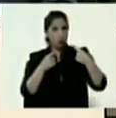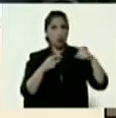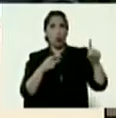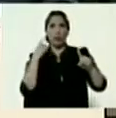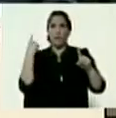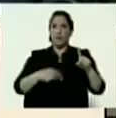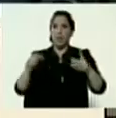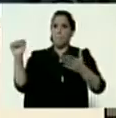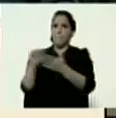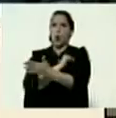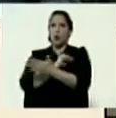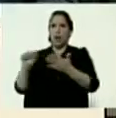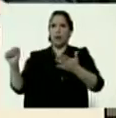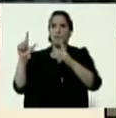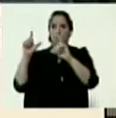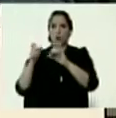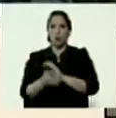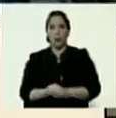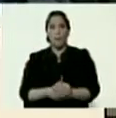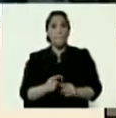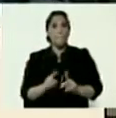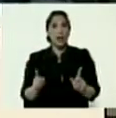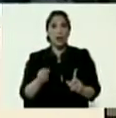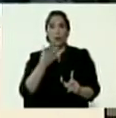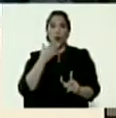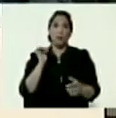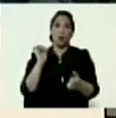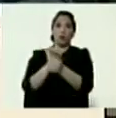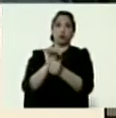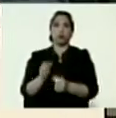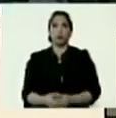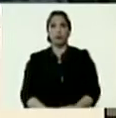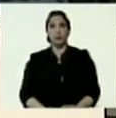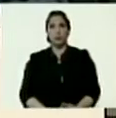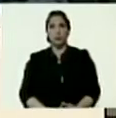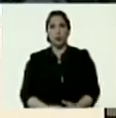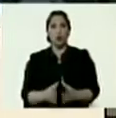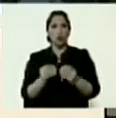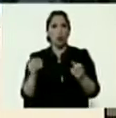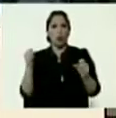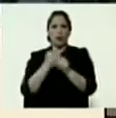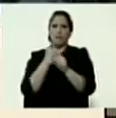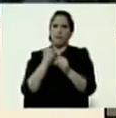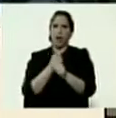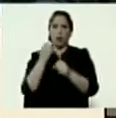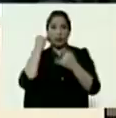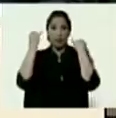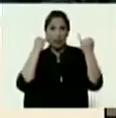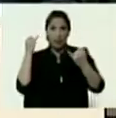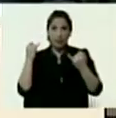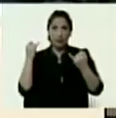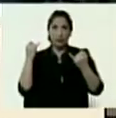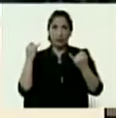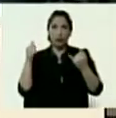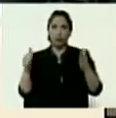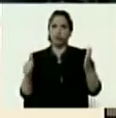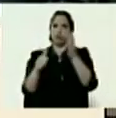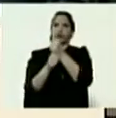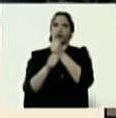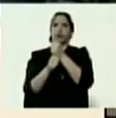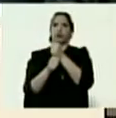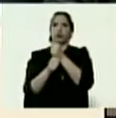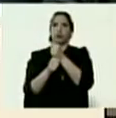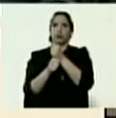y en efecto fueron borradas, pero en el momento en que es capturado, por toda la labor de inteligencia que se hace, se logra extraer